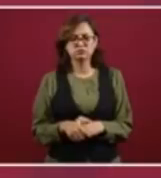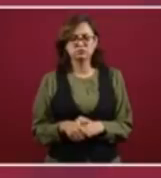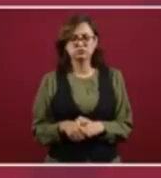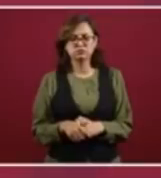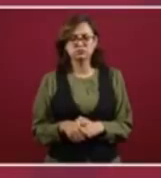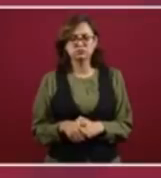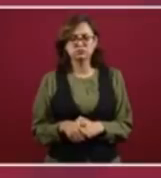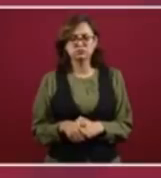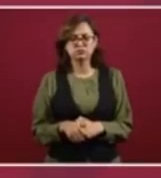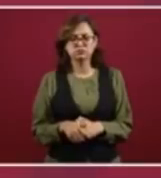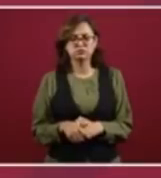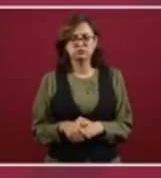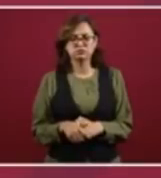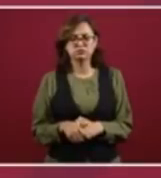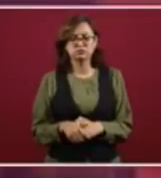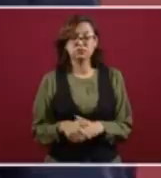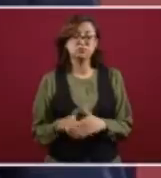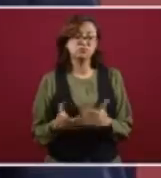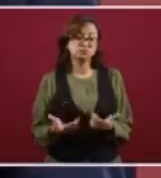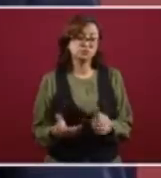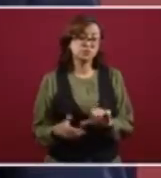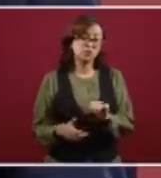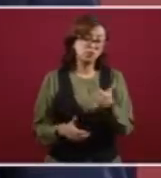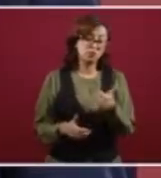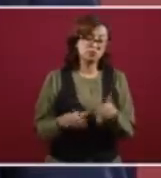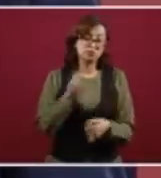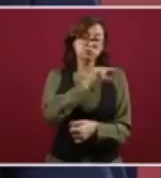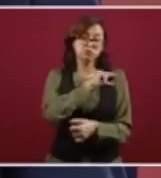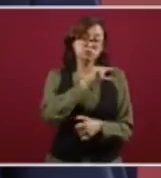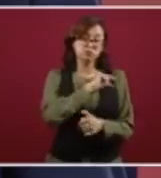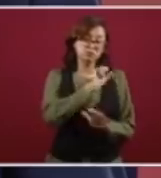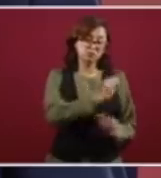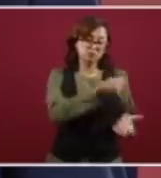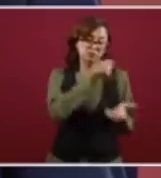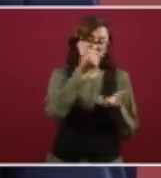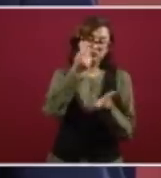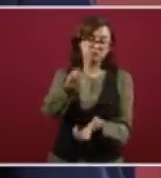financiarse con inversión privada,